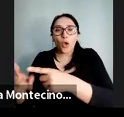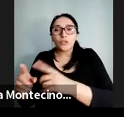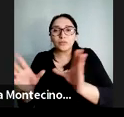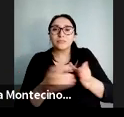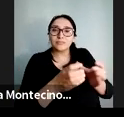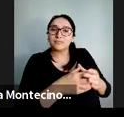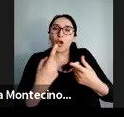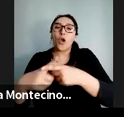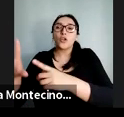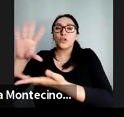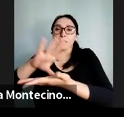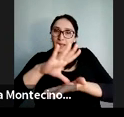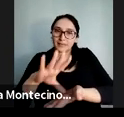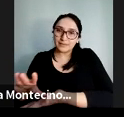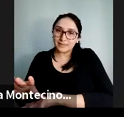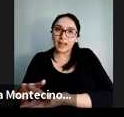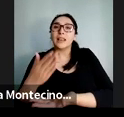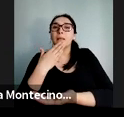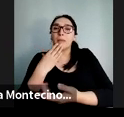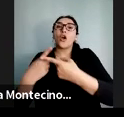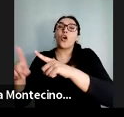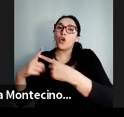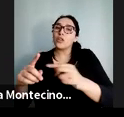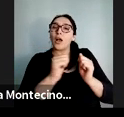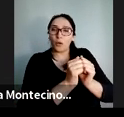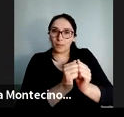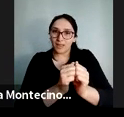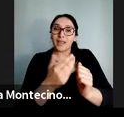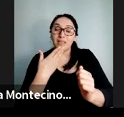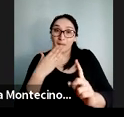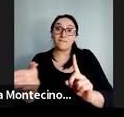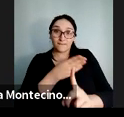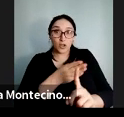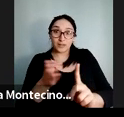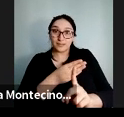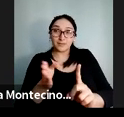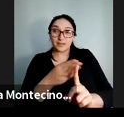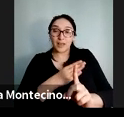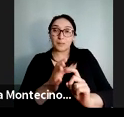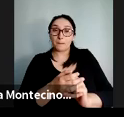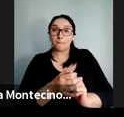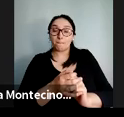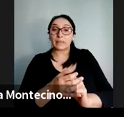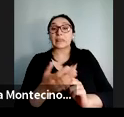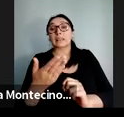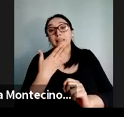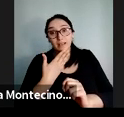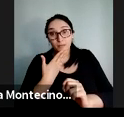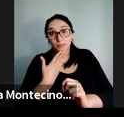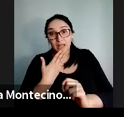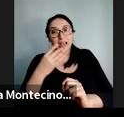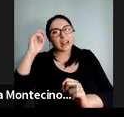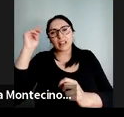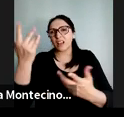otros países, con otras compañeras que están viviendo otro tipo de violencias, y también con la idea de generar